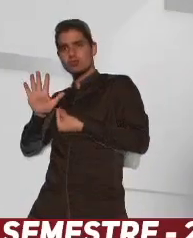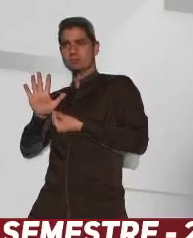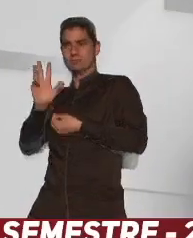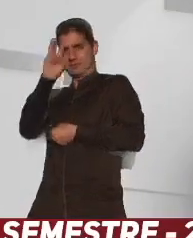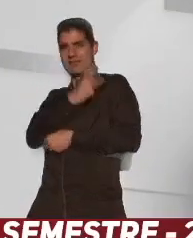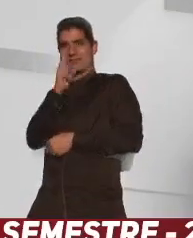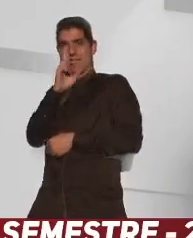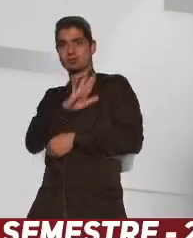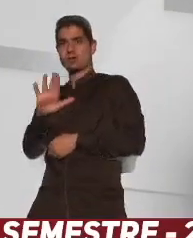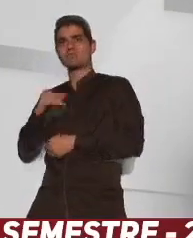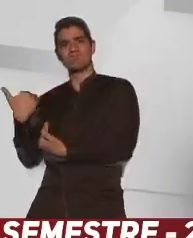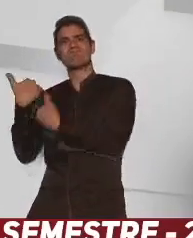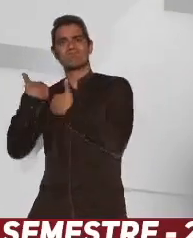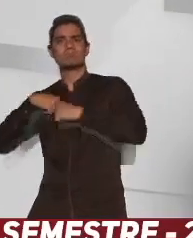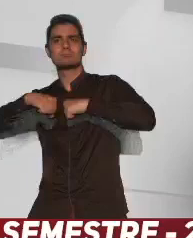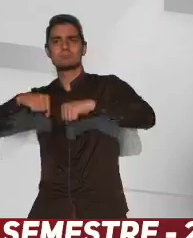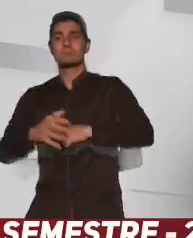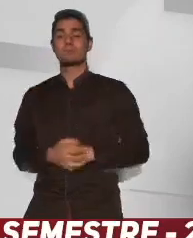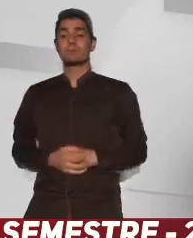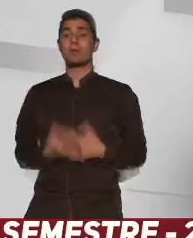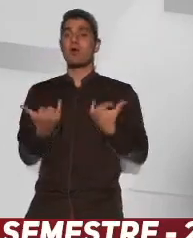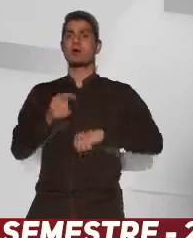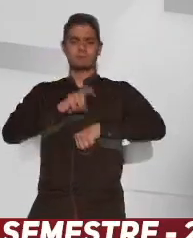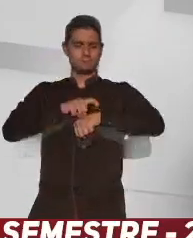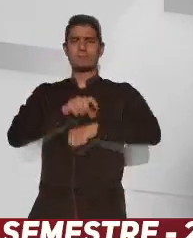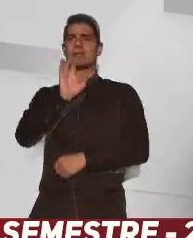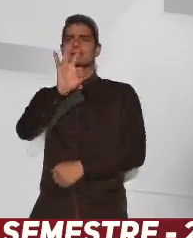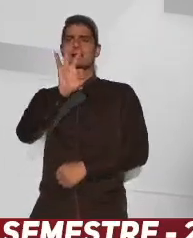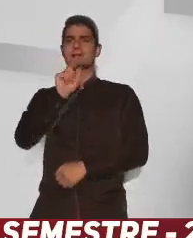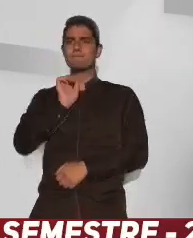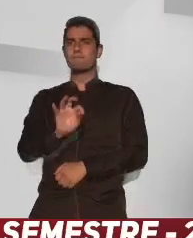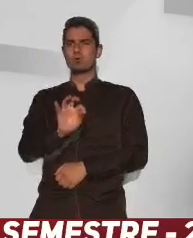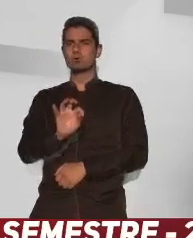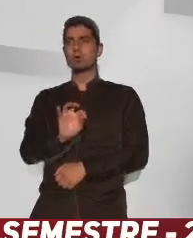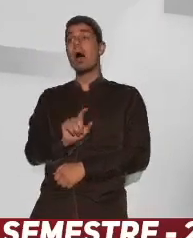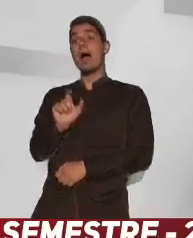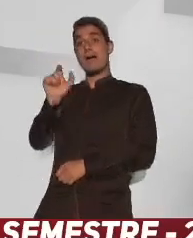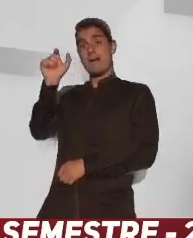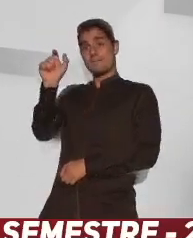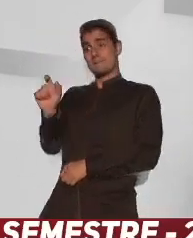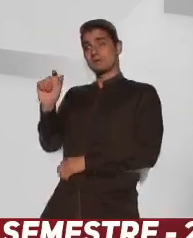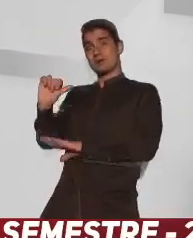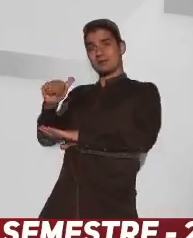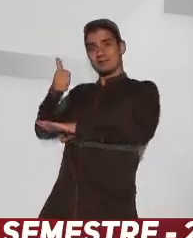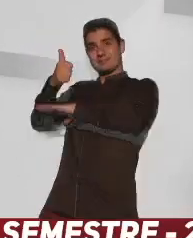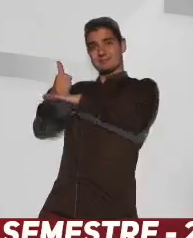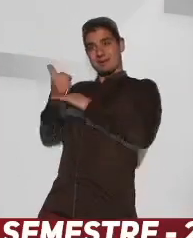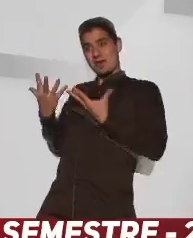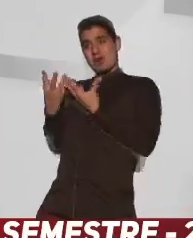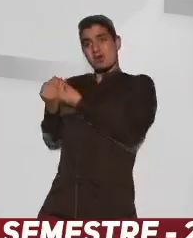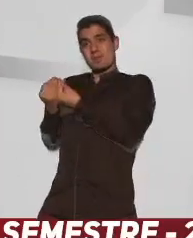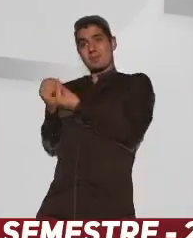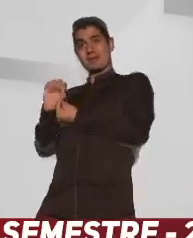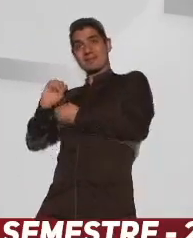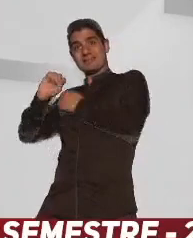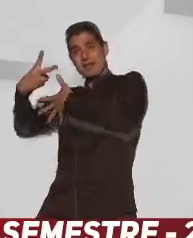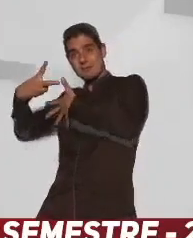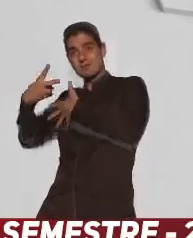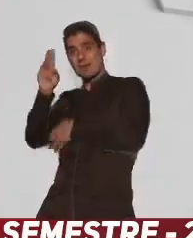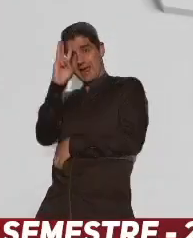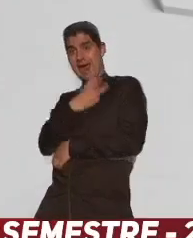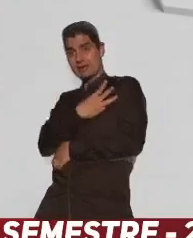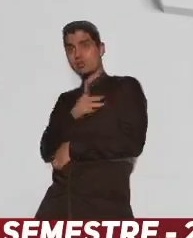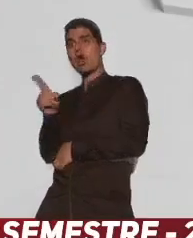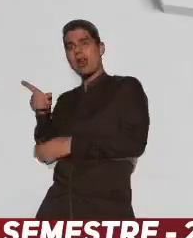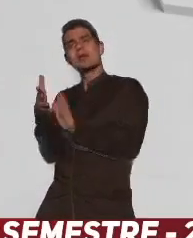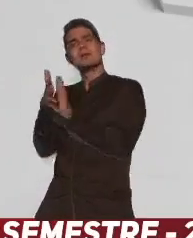hora nos vamos a comunicar con el comandante de esta unidad militar, el señor brigadier general Óscar Leonel Murillo, quien puede ampliar un poco más sobre este